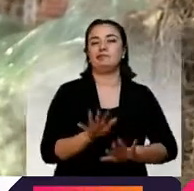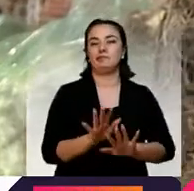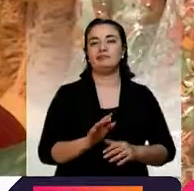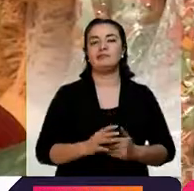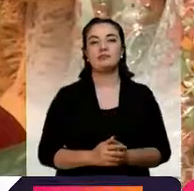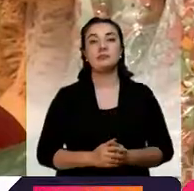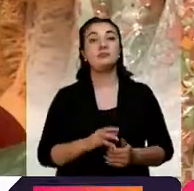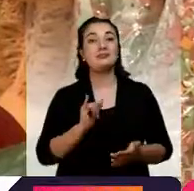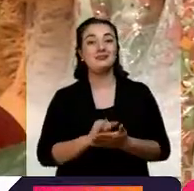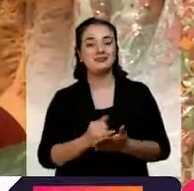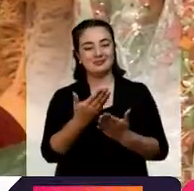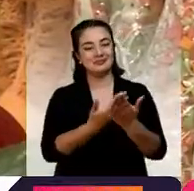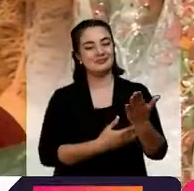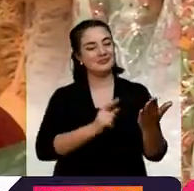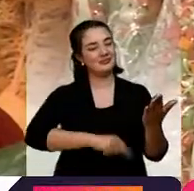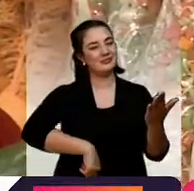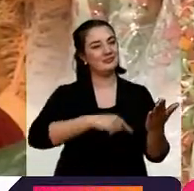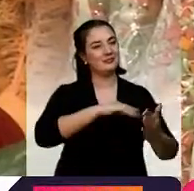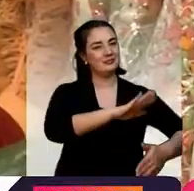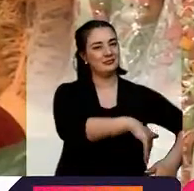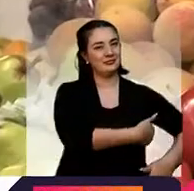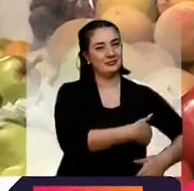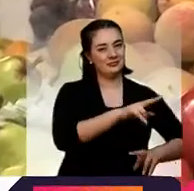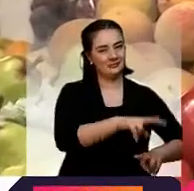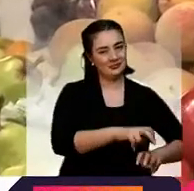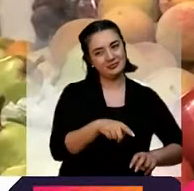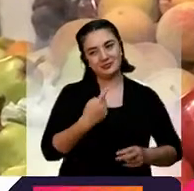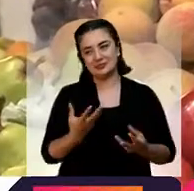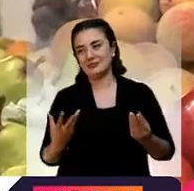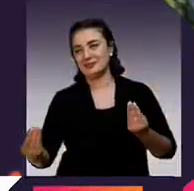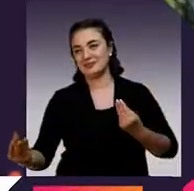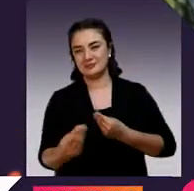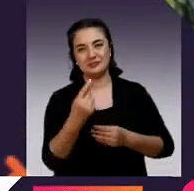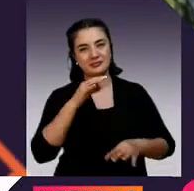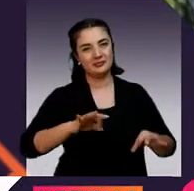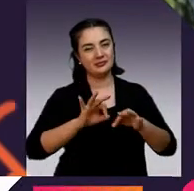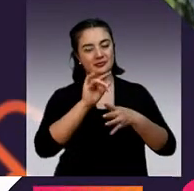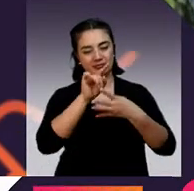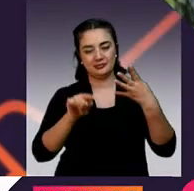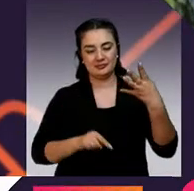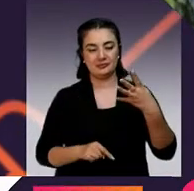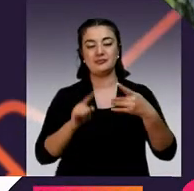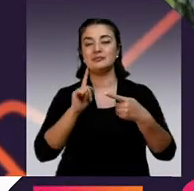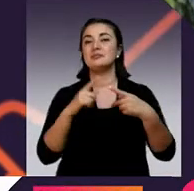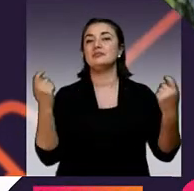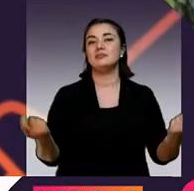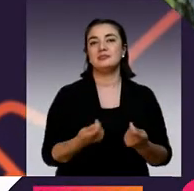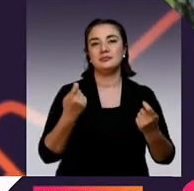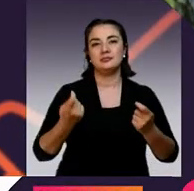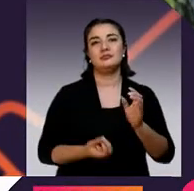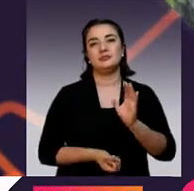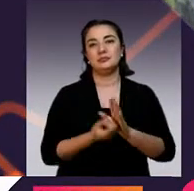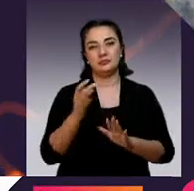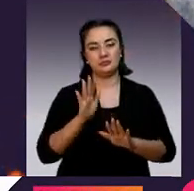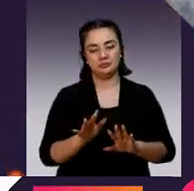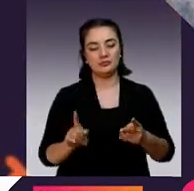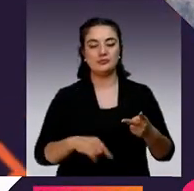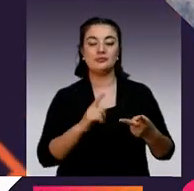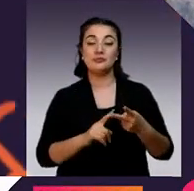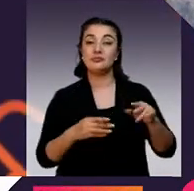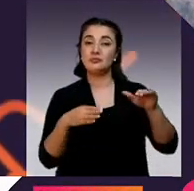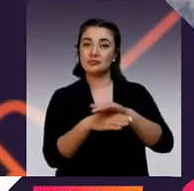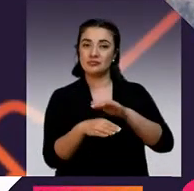memorando firmado entre el Ministerio de Agricultura y los gremios tiene 4 líneas de trabajo: promoción de productos del sector, acceso a la red